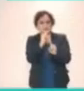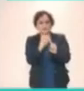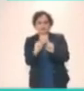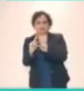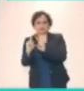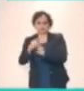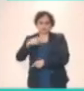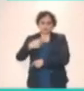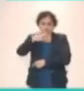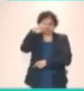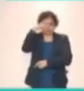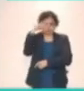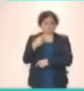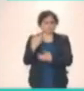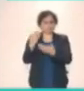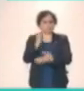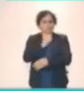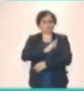país.